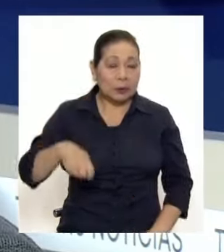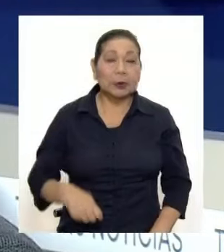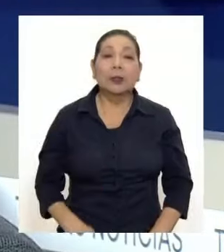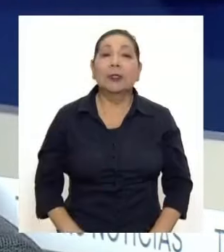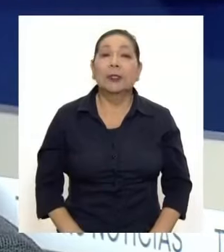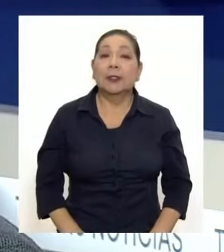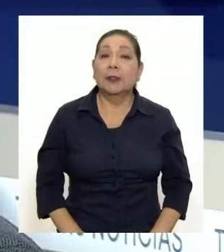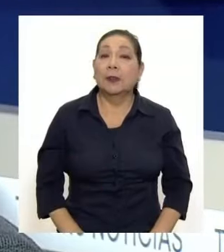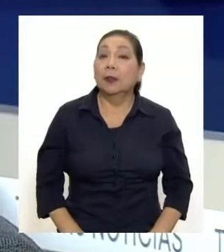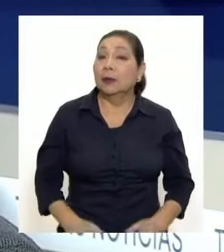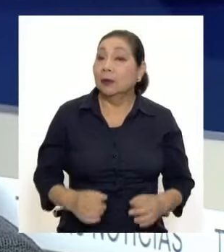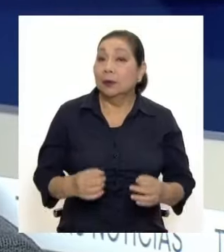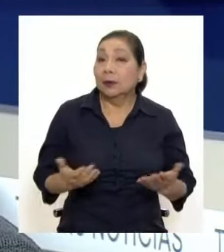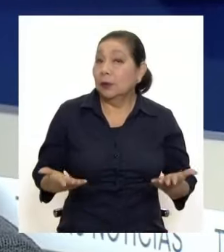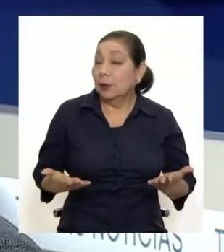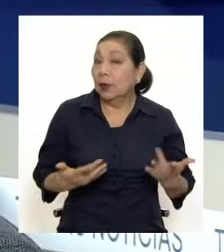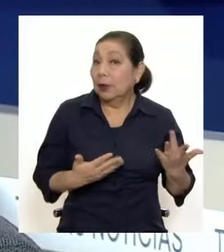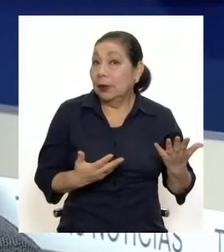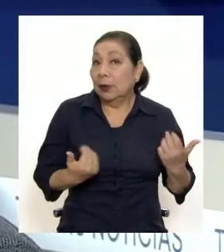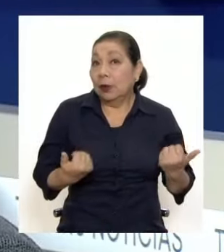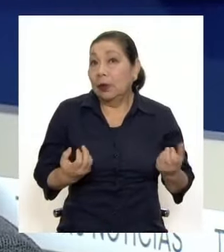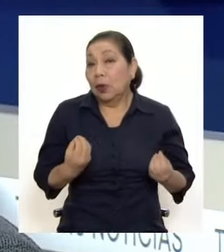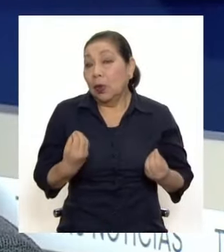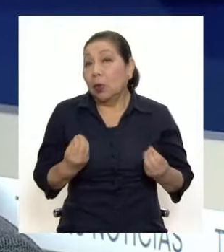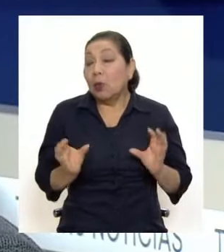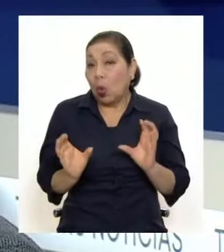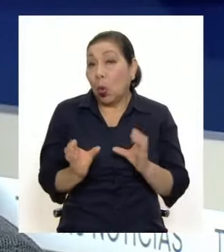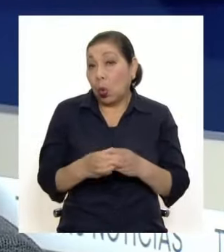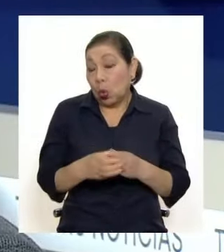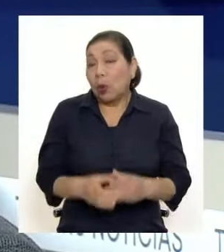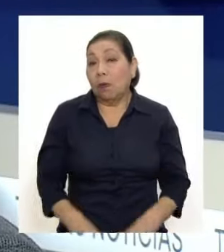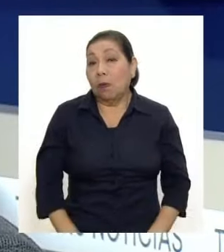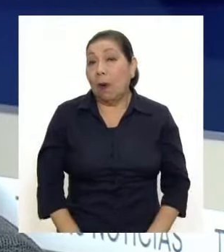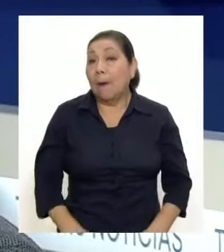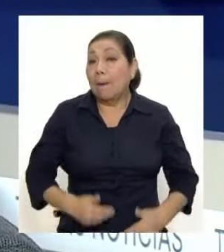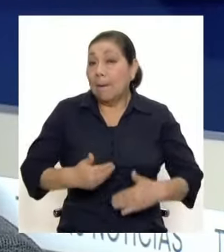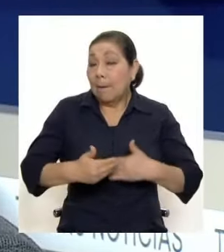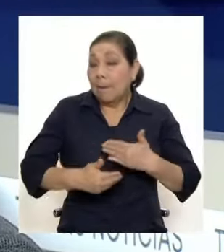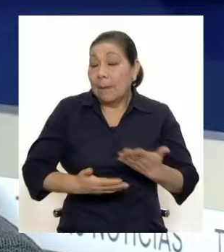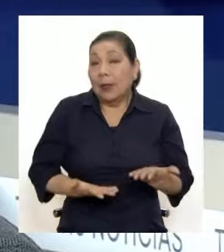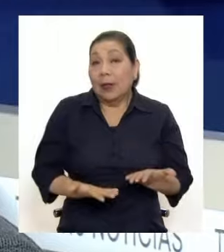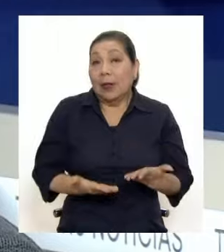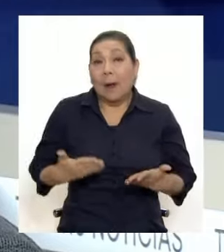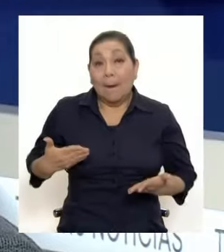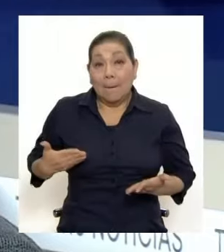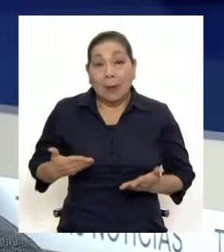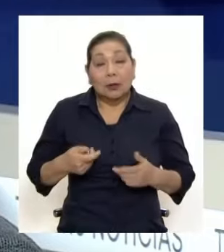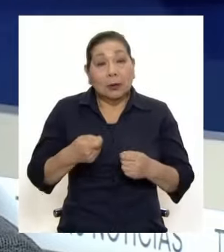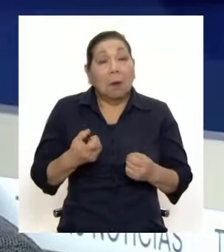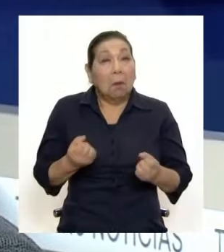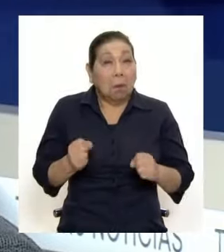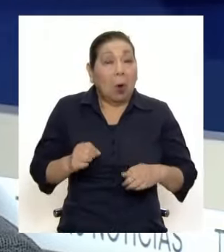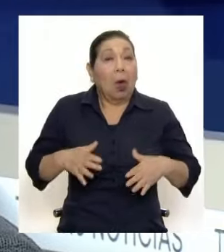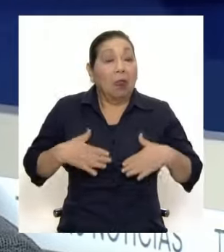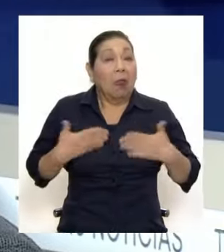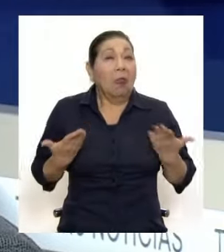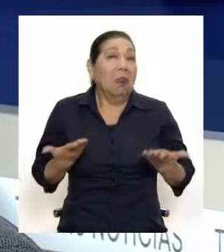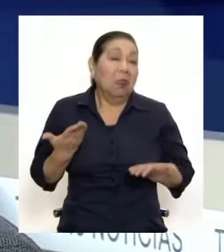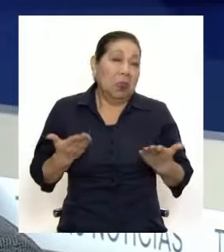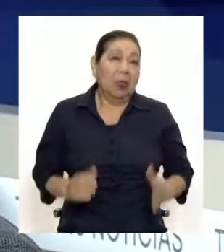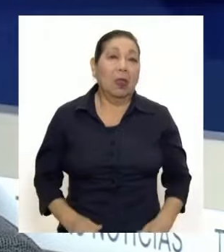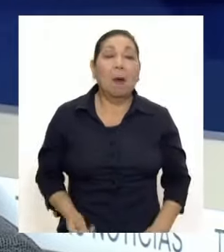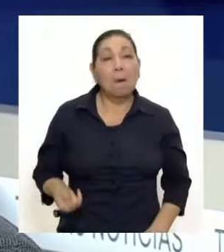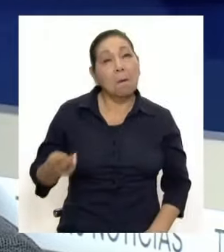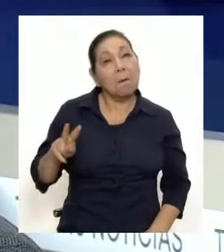por realmente esperamos como seor de producción en pesca y acuicultura poder tener un